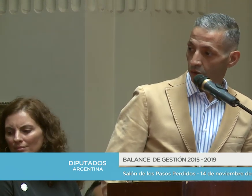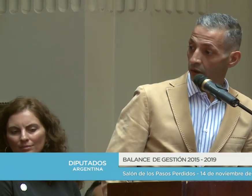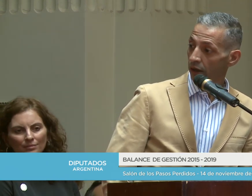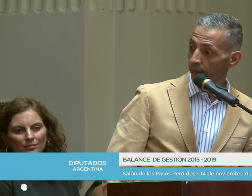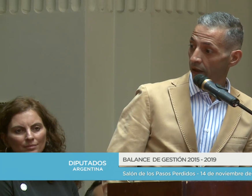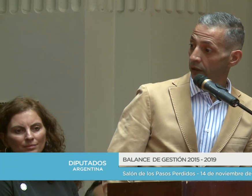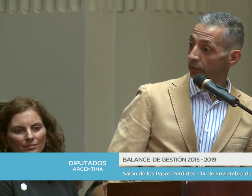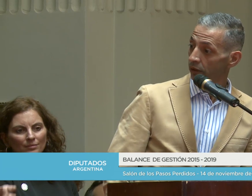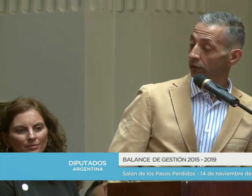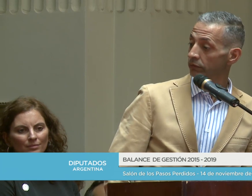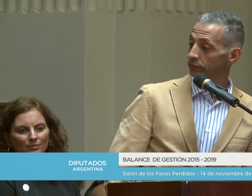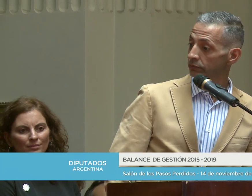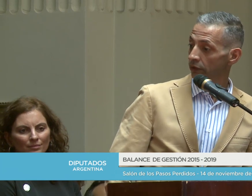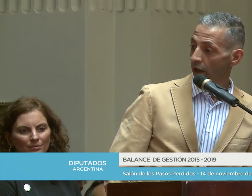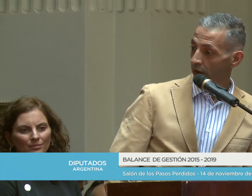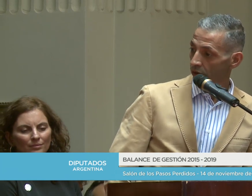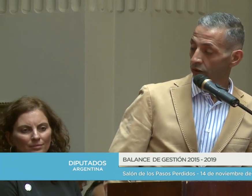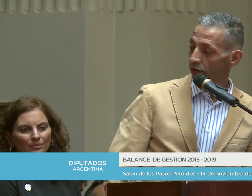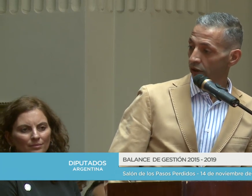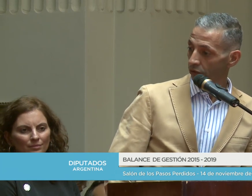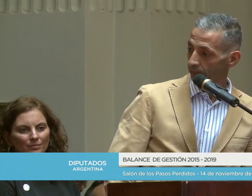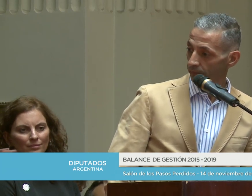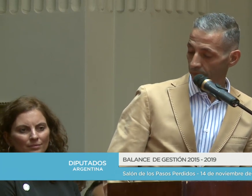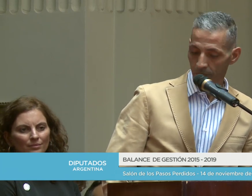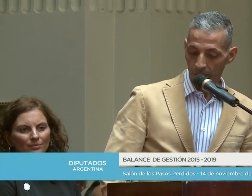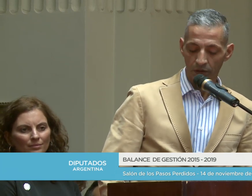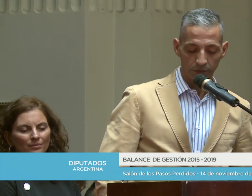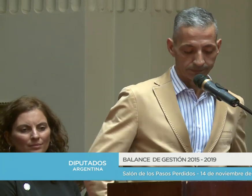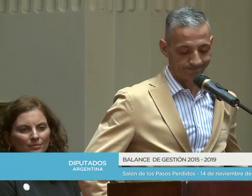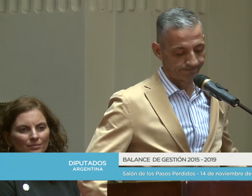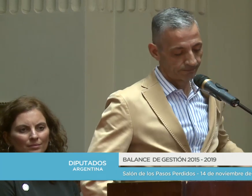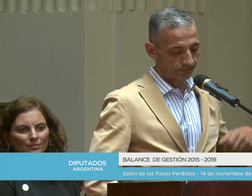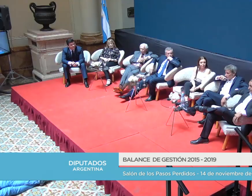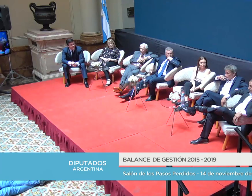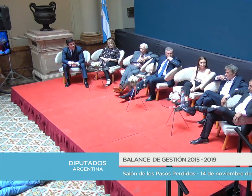en la Honorable Cámara de Diputados. Te agradezco de corazón, pero